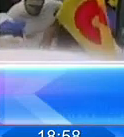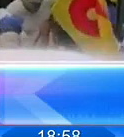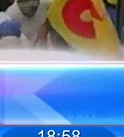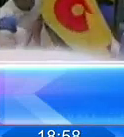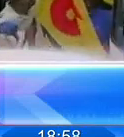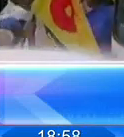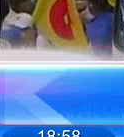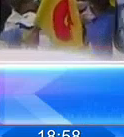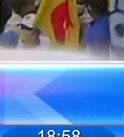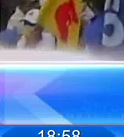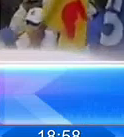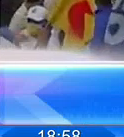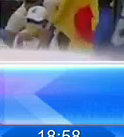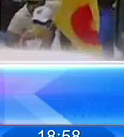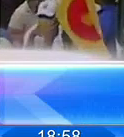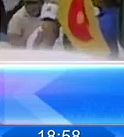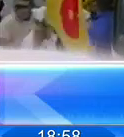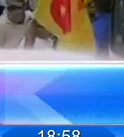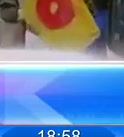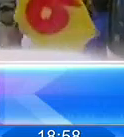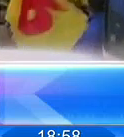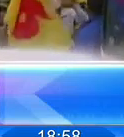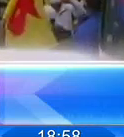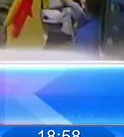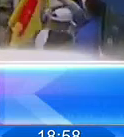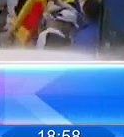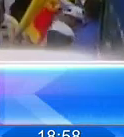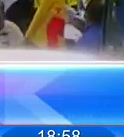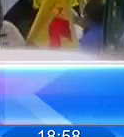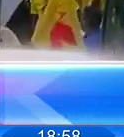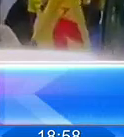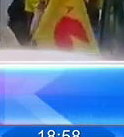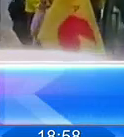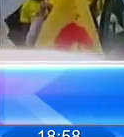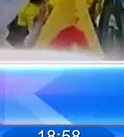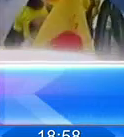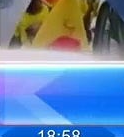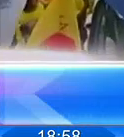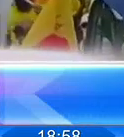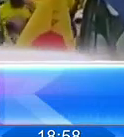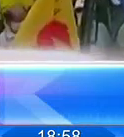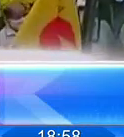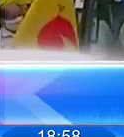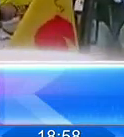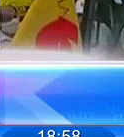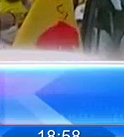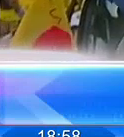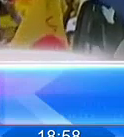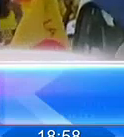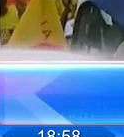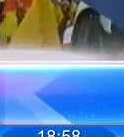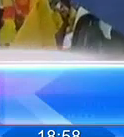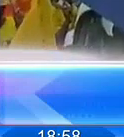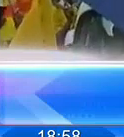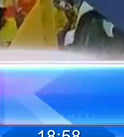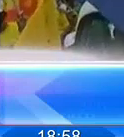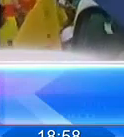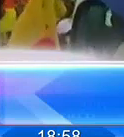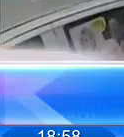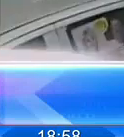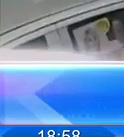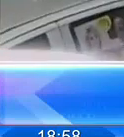provincias también para este cierre de campaña. La caravana se dirigió a lo largo de la avenida 9 de octubre con